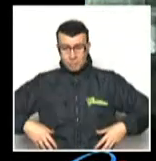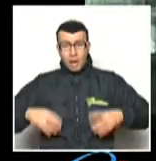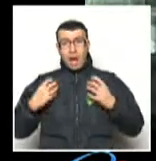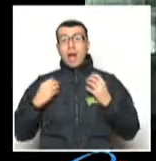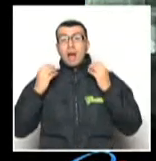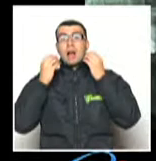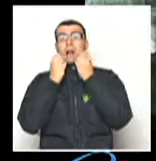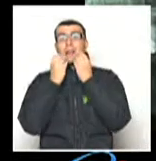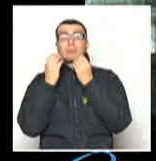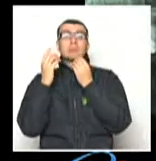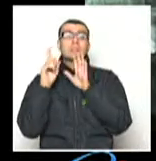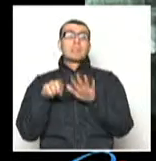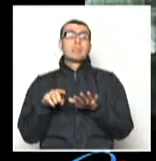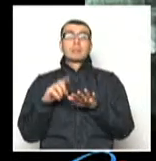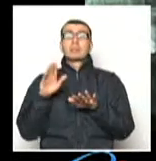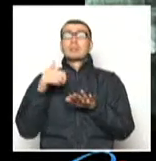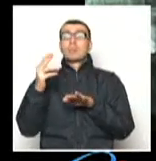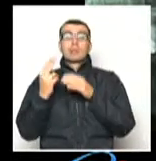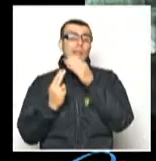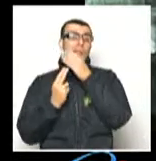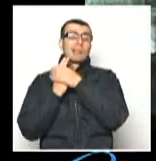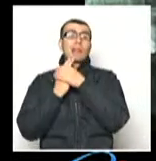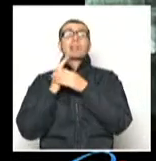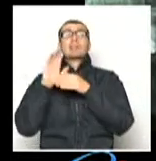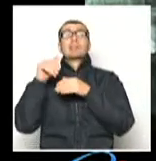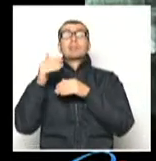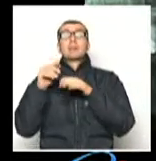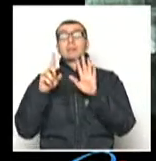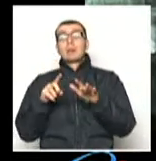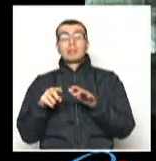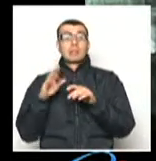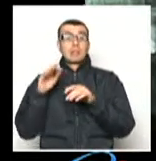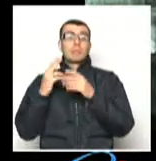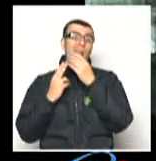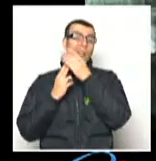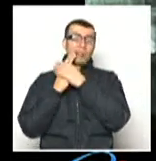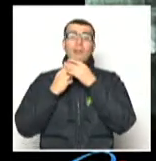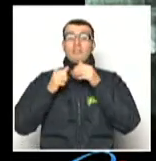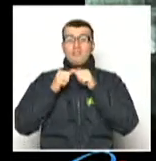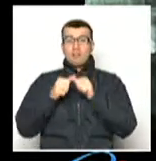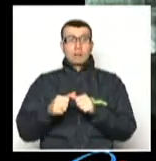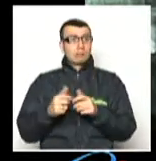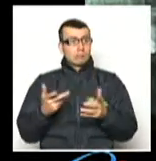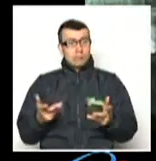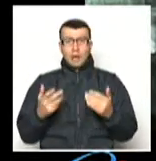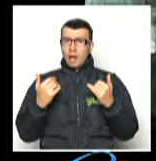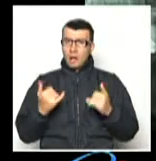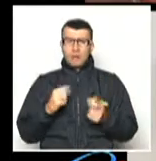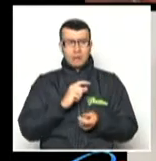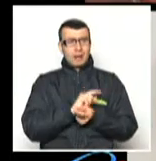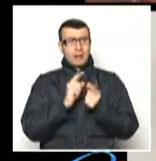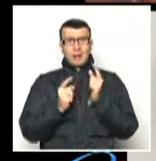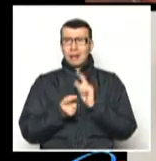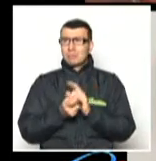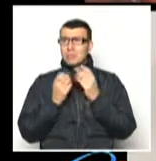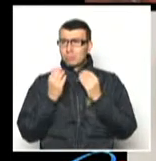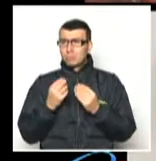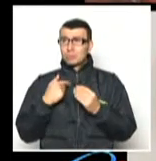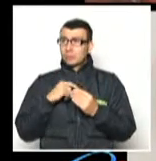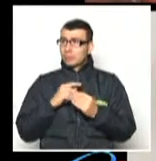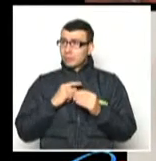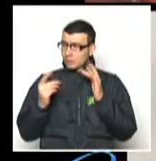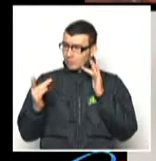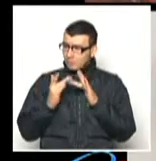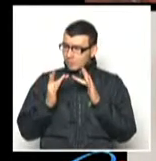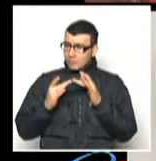implantes dentales, luego volver a esperar y luego colocarle las prótesis fijas. Hoy en día la tecnología ha cambiado mucho y nosotros estamos ligados a lo que